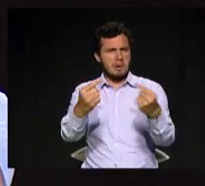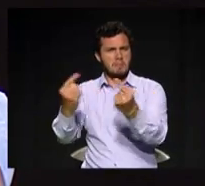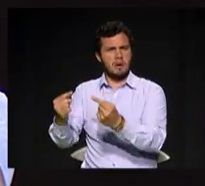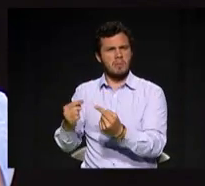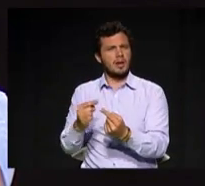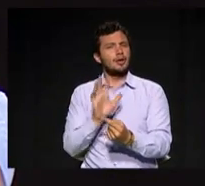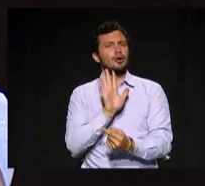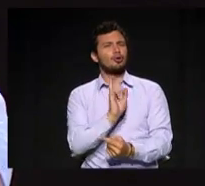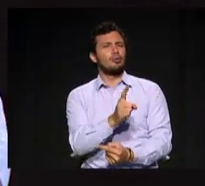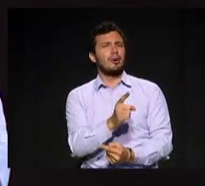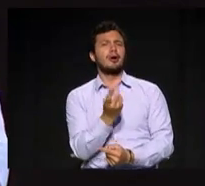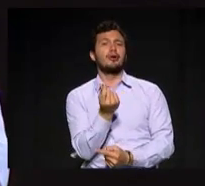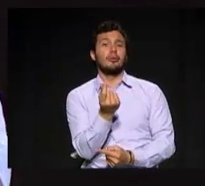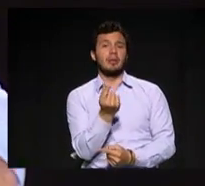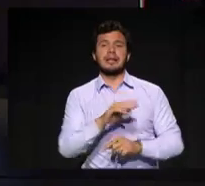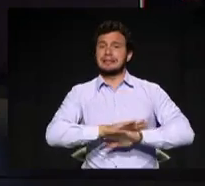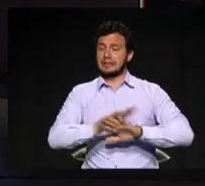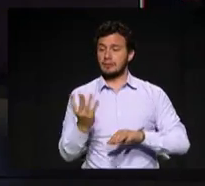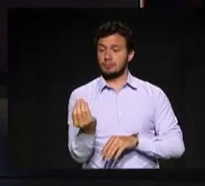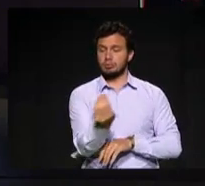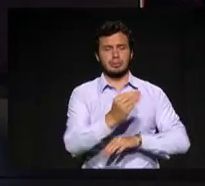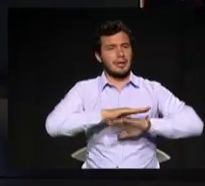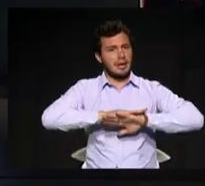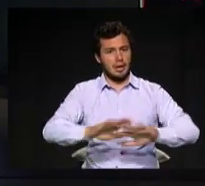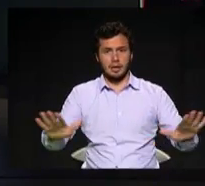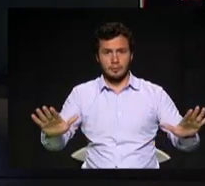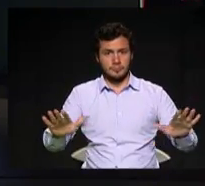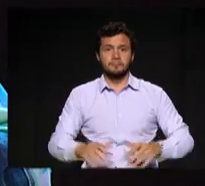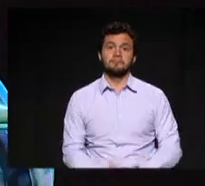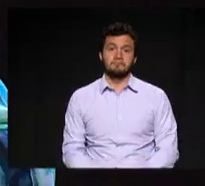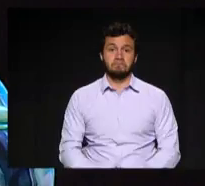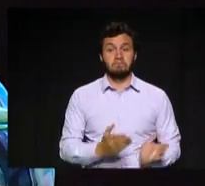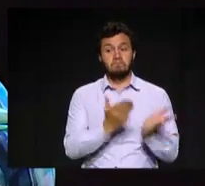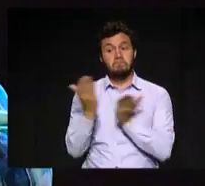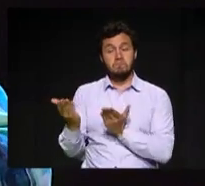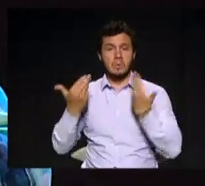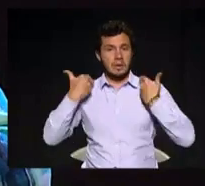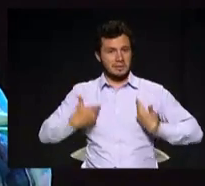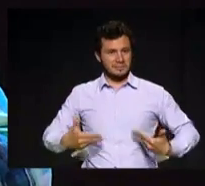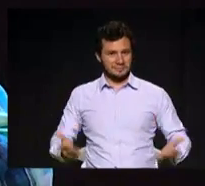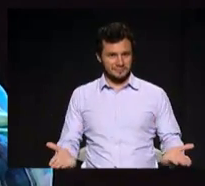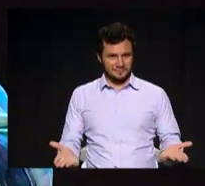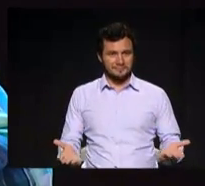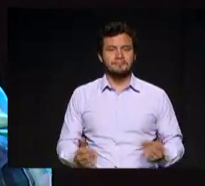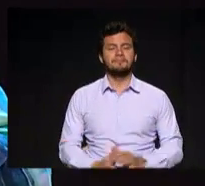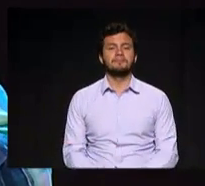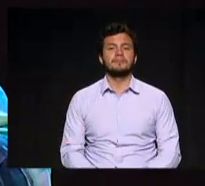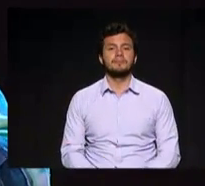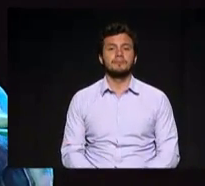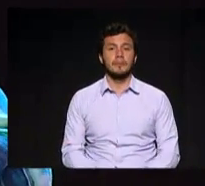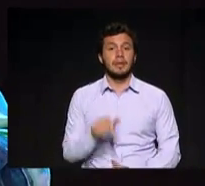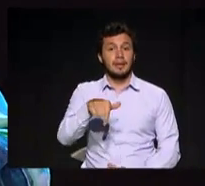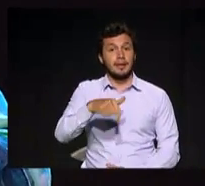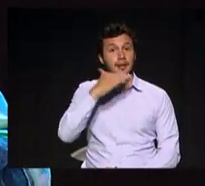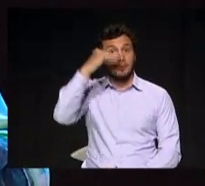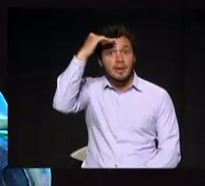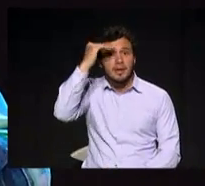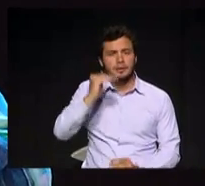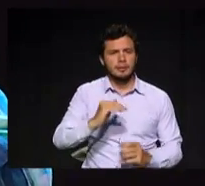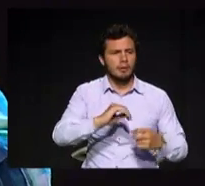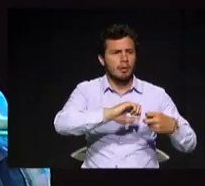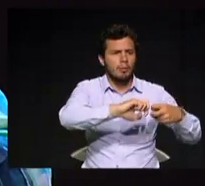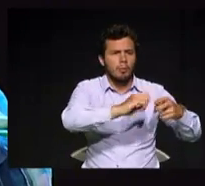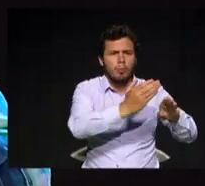quitarle los recursos criminales candidata beatriz rave yo creo que todos los problemas que hay que trabajar de manera articulada